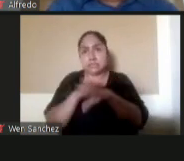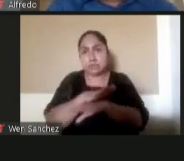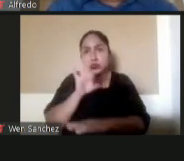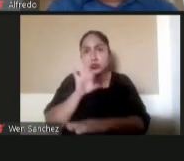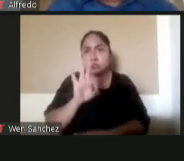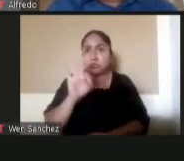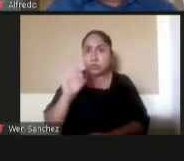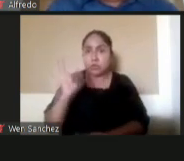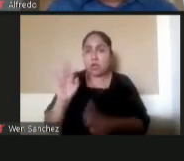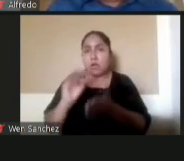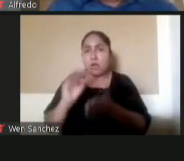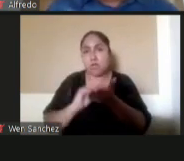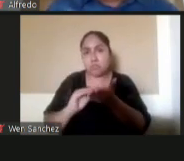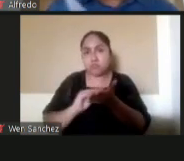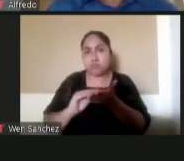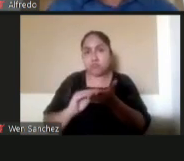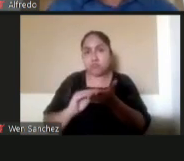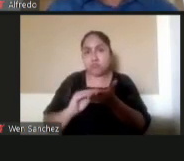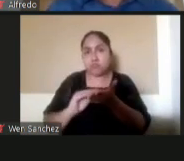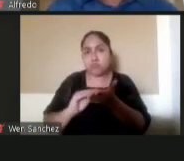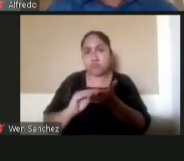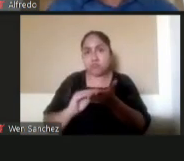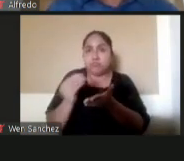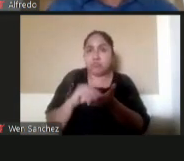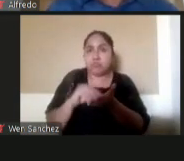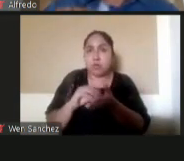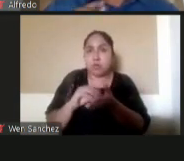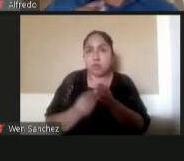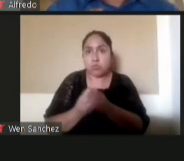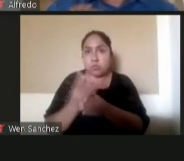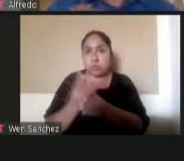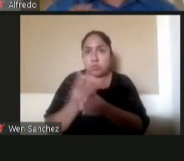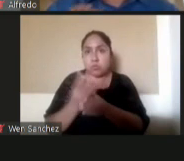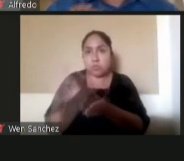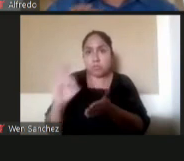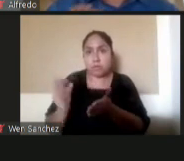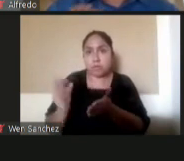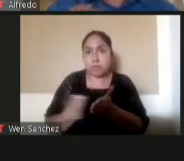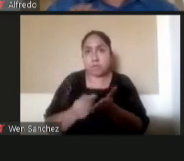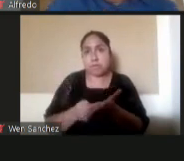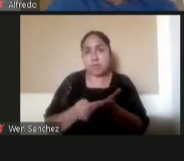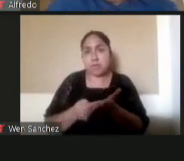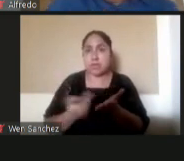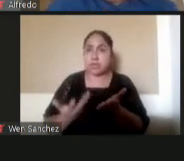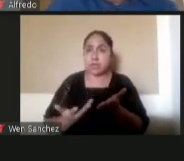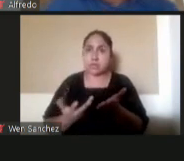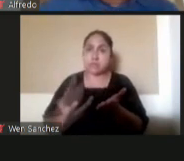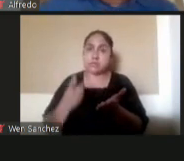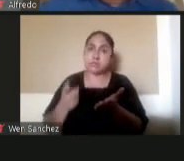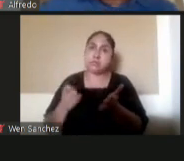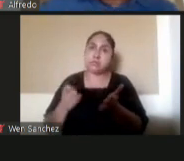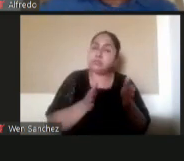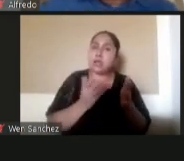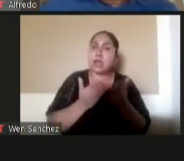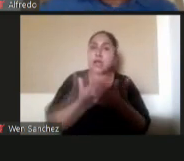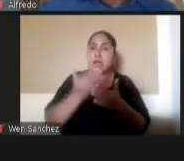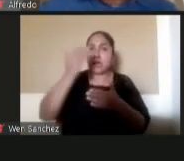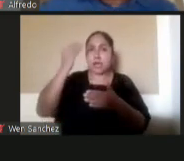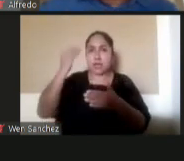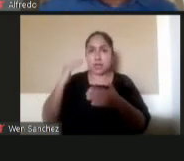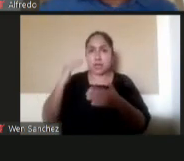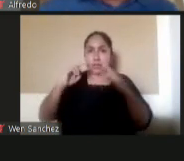manera quedaría modificado el acuerdo primero aprobado en la sesión ordinaria